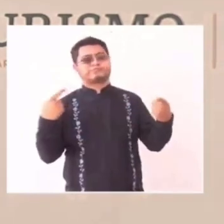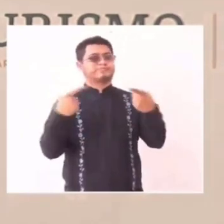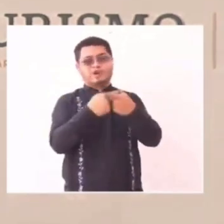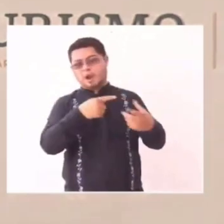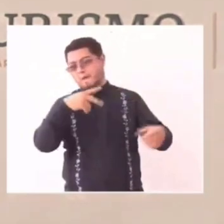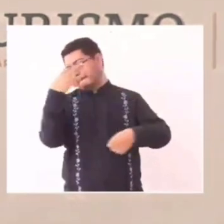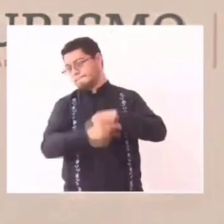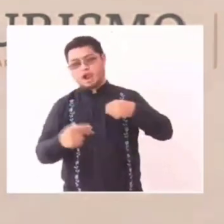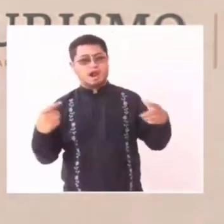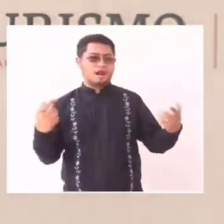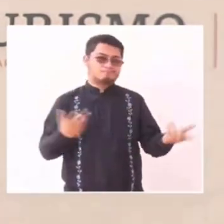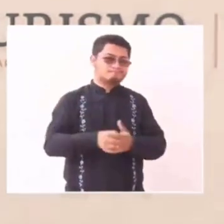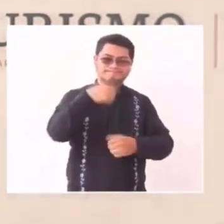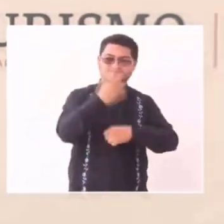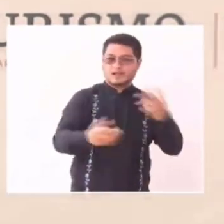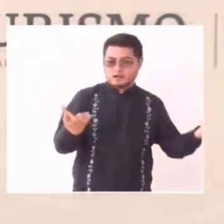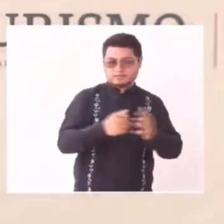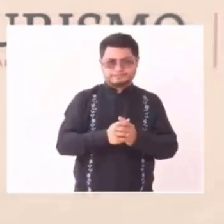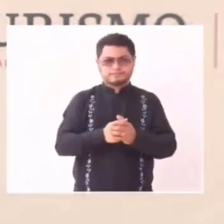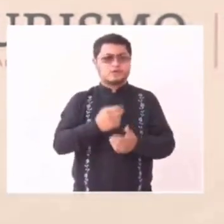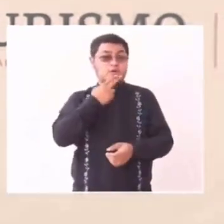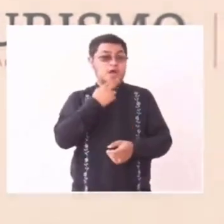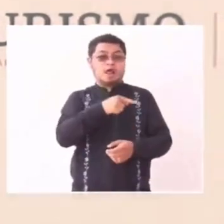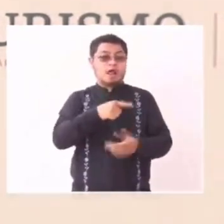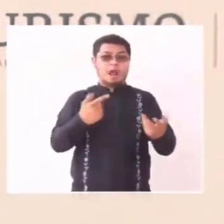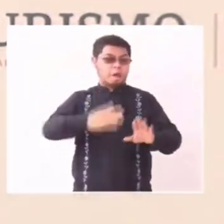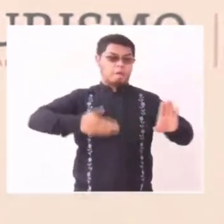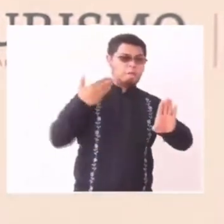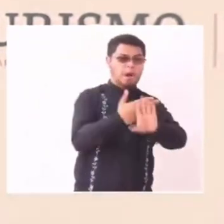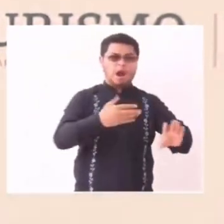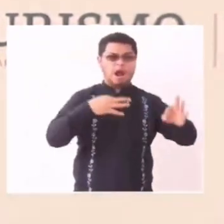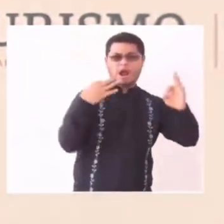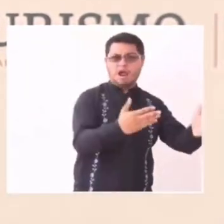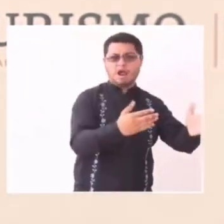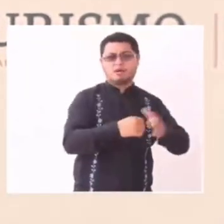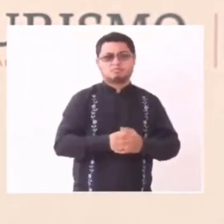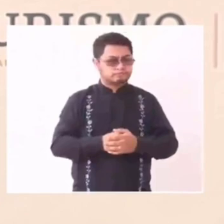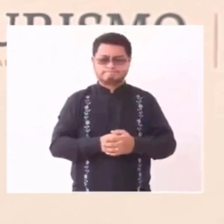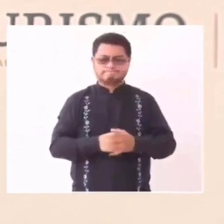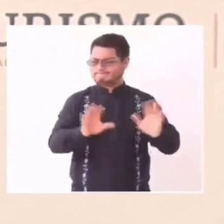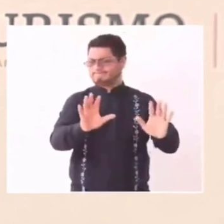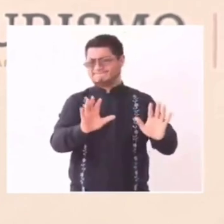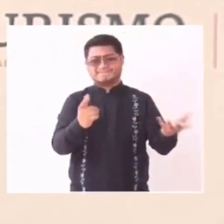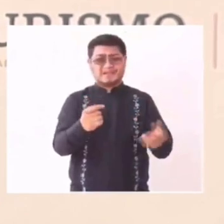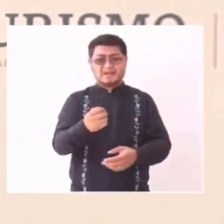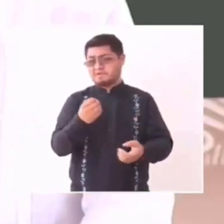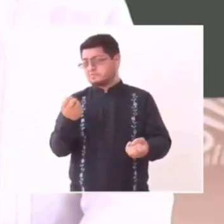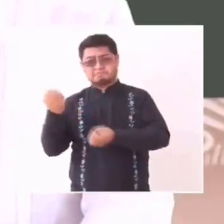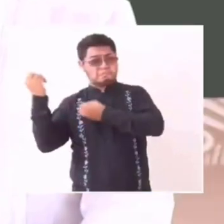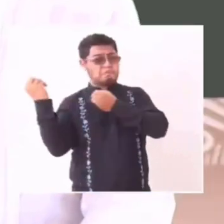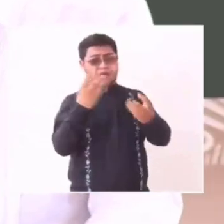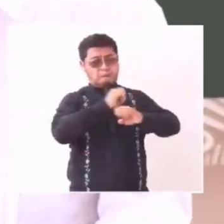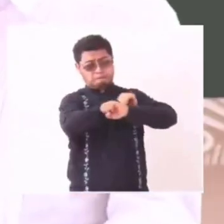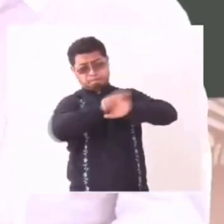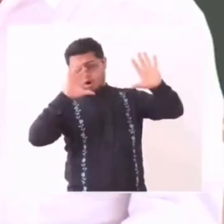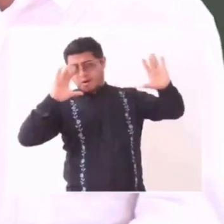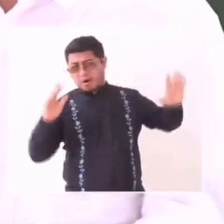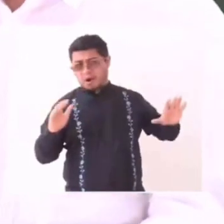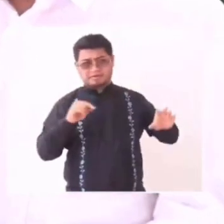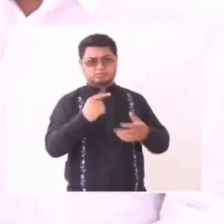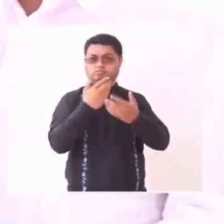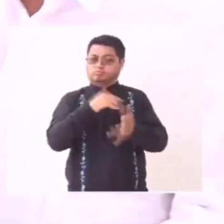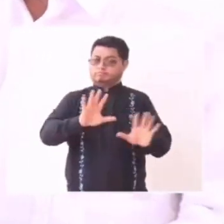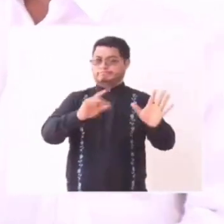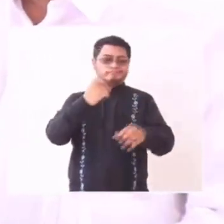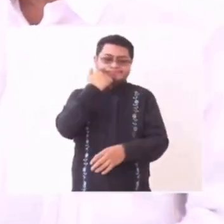Utilizan como forma de protesta la violencia y tiran bombas Molotov y no queremos